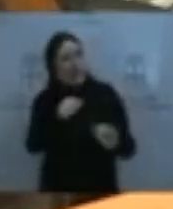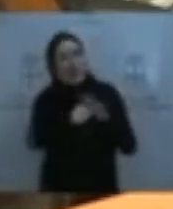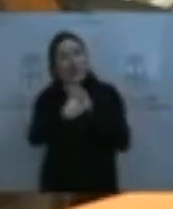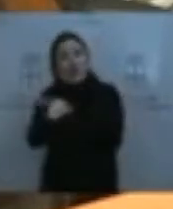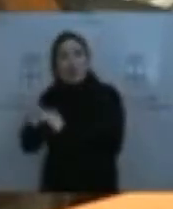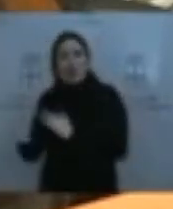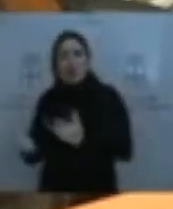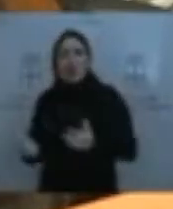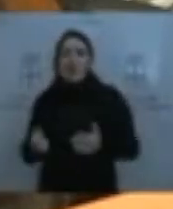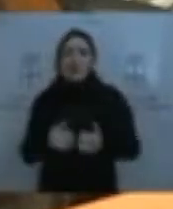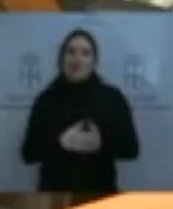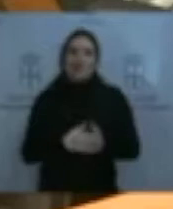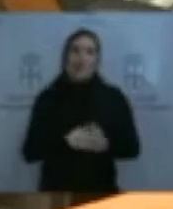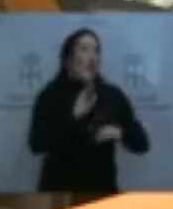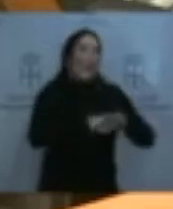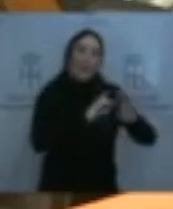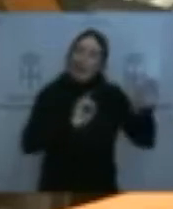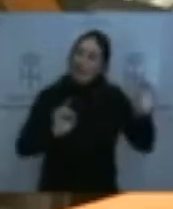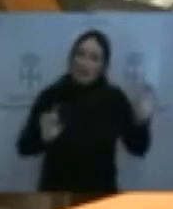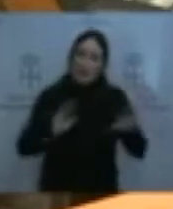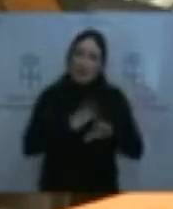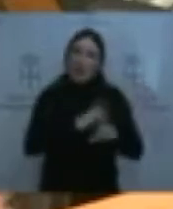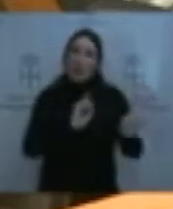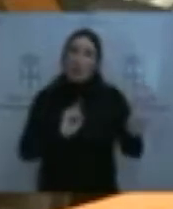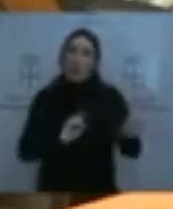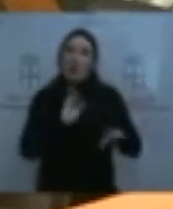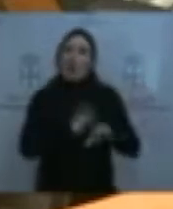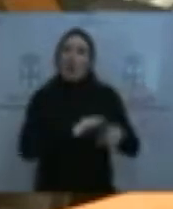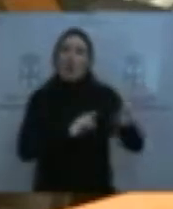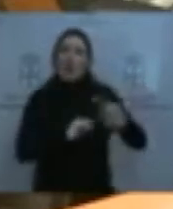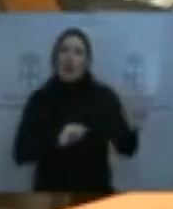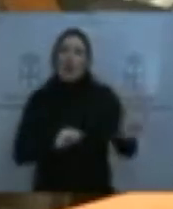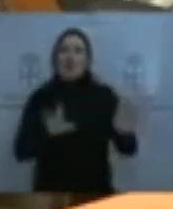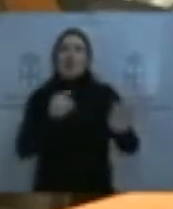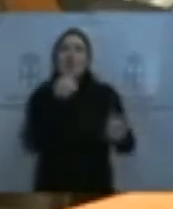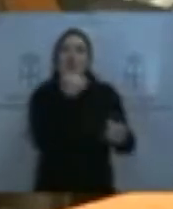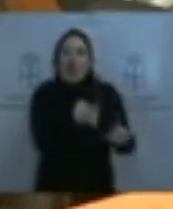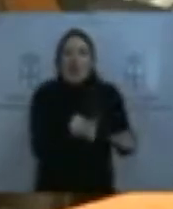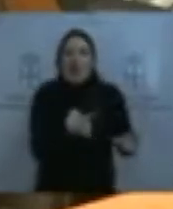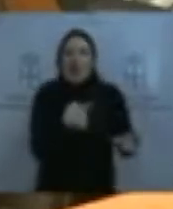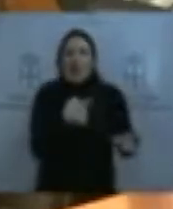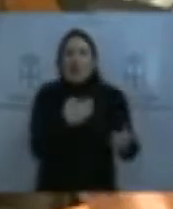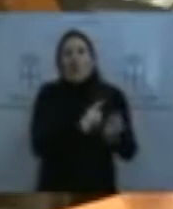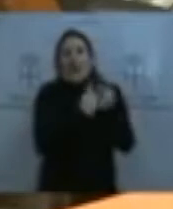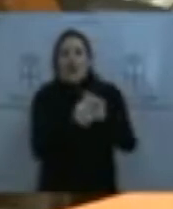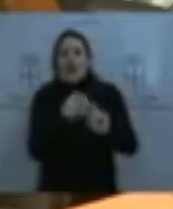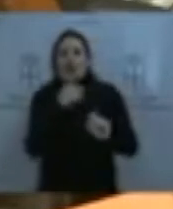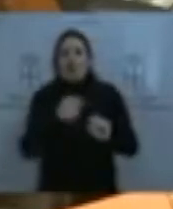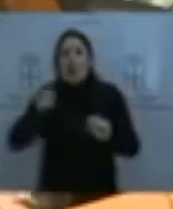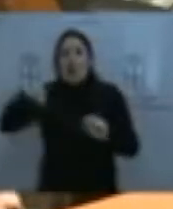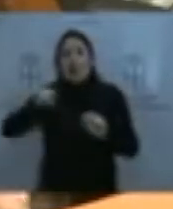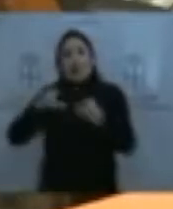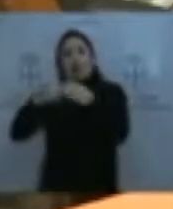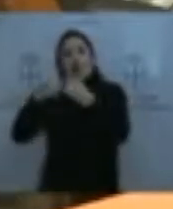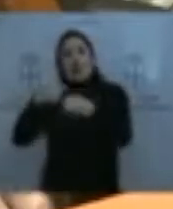¿verdad? Pues no tiene la culpa en absoluto. Usted no tiene la culpa en absoluto, pero lo digo en el sentido contrario. Si a ellos se le ha puesto un poco la culpa,